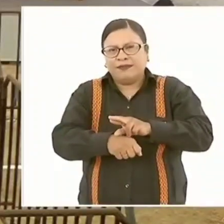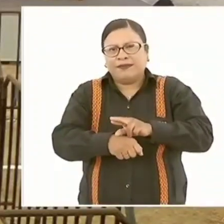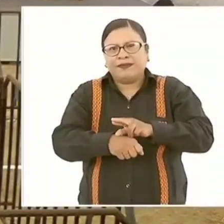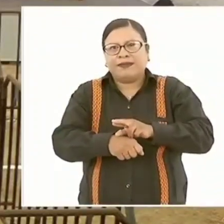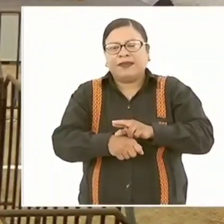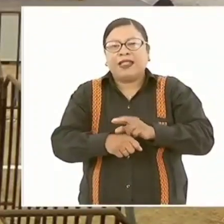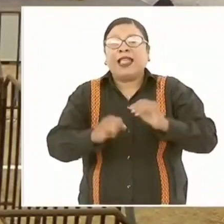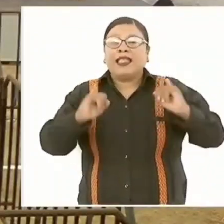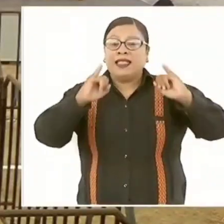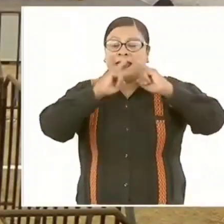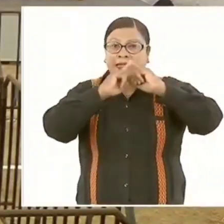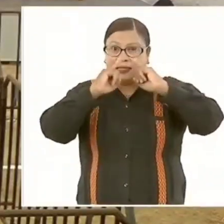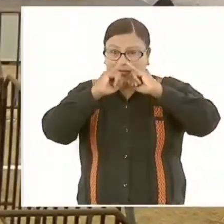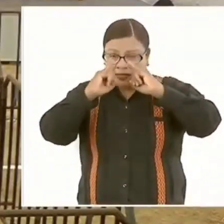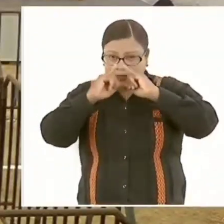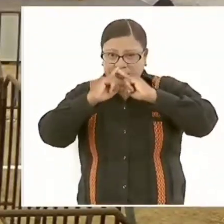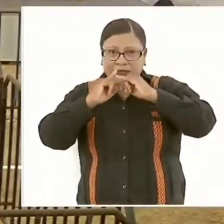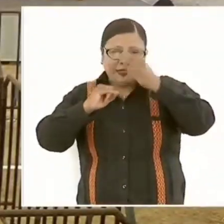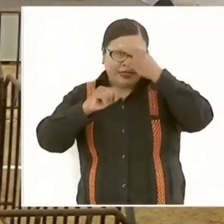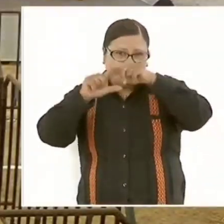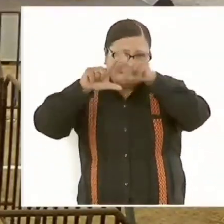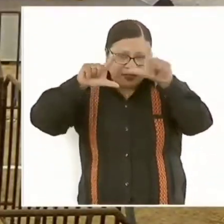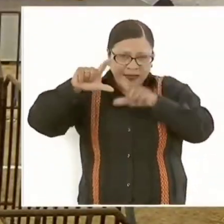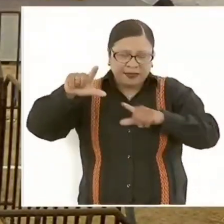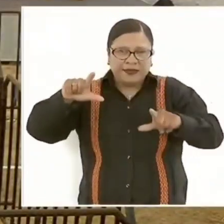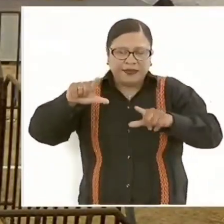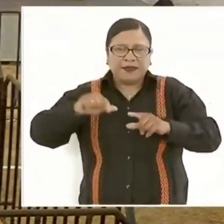de los Institutos